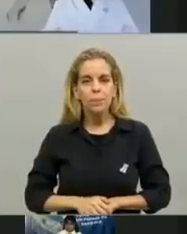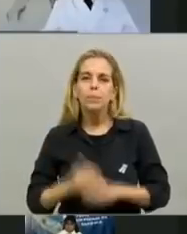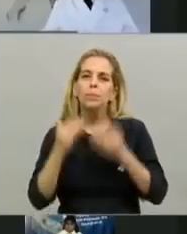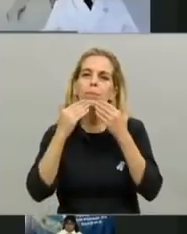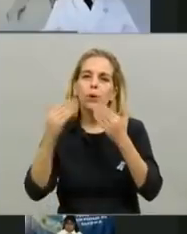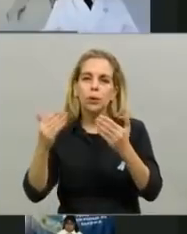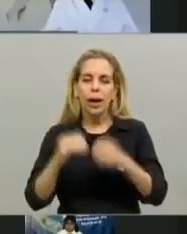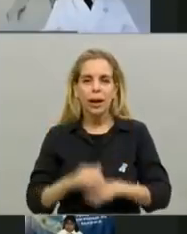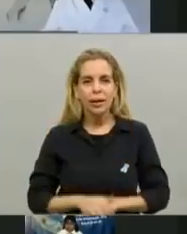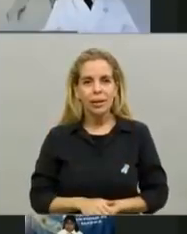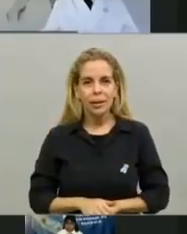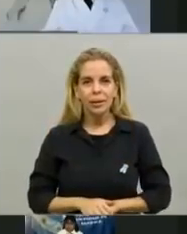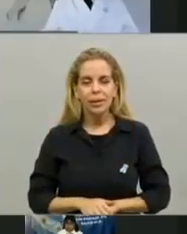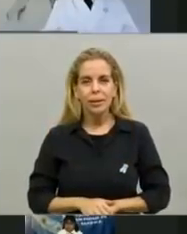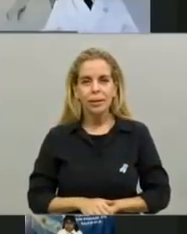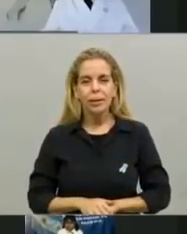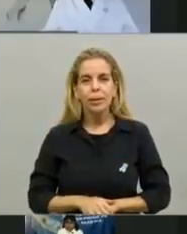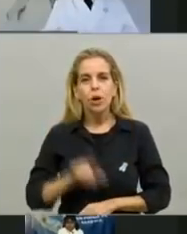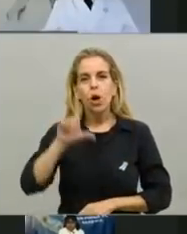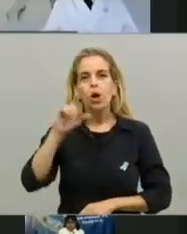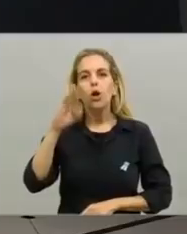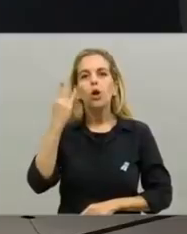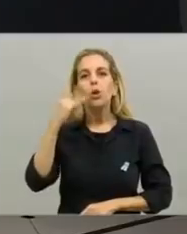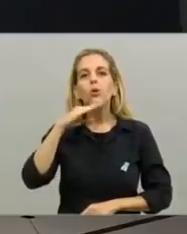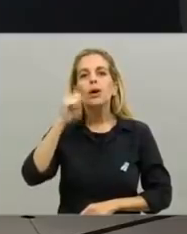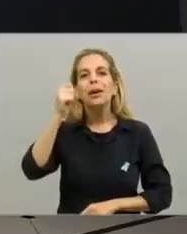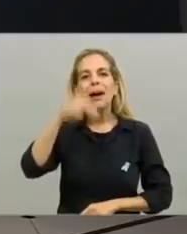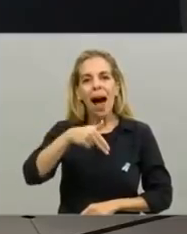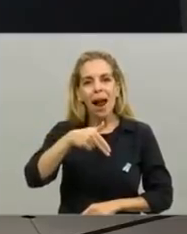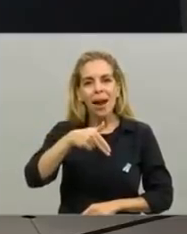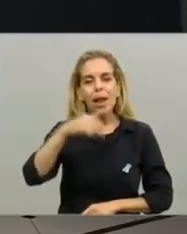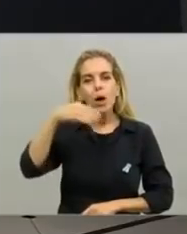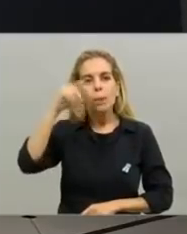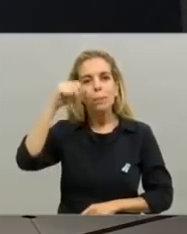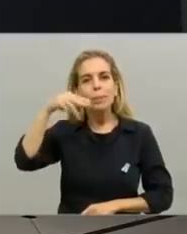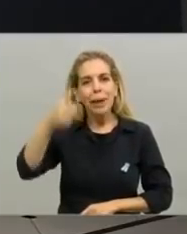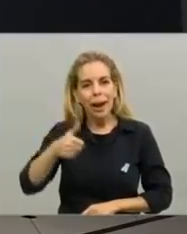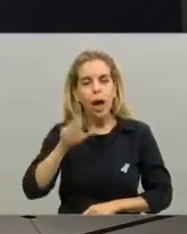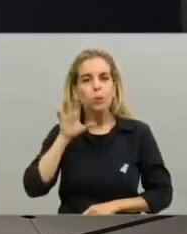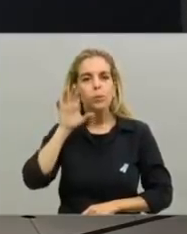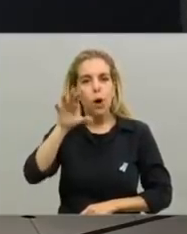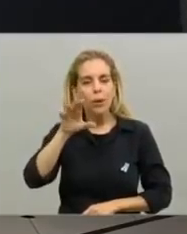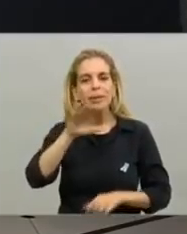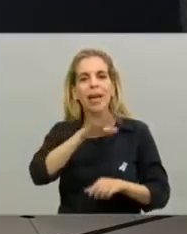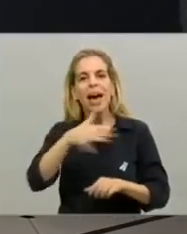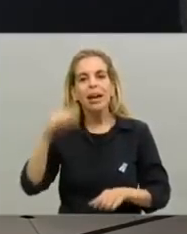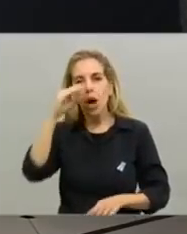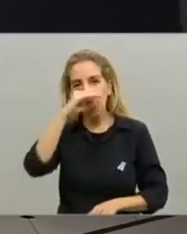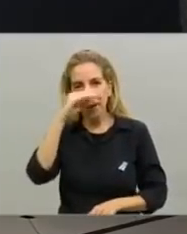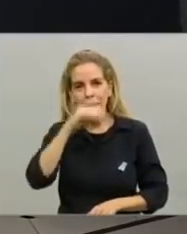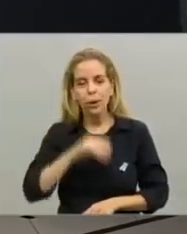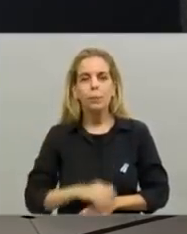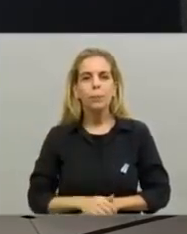Muchas gracias. Luján Abril Mena Renz de Río Negro.